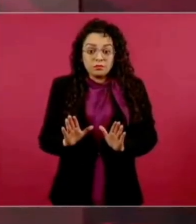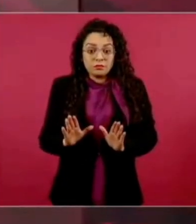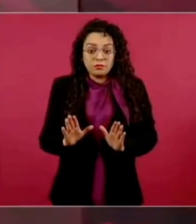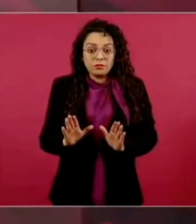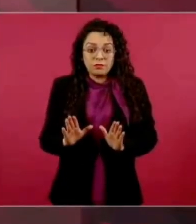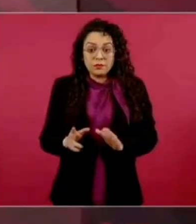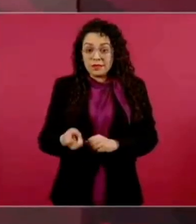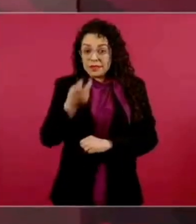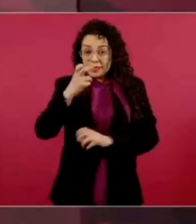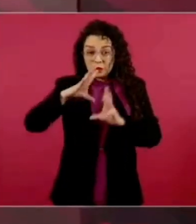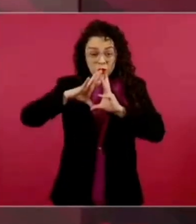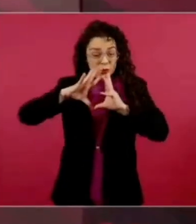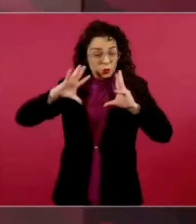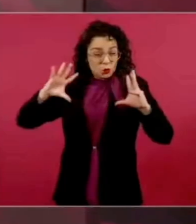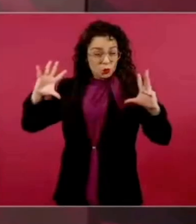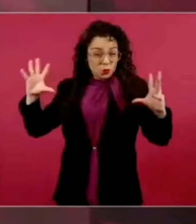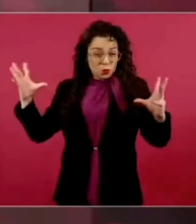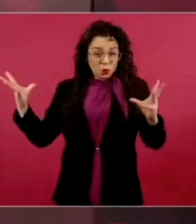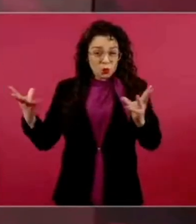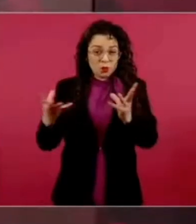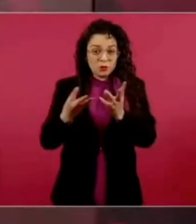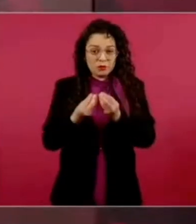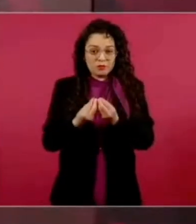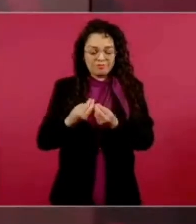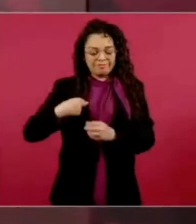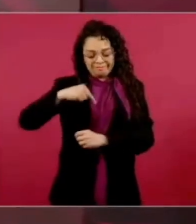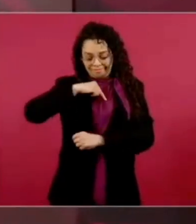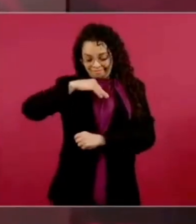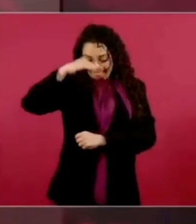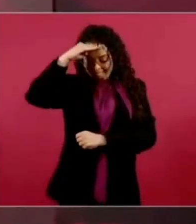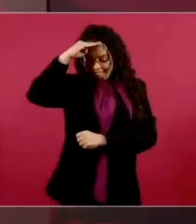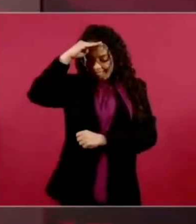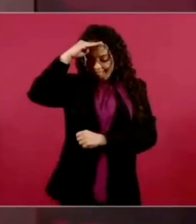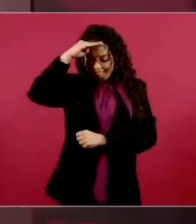Entonces, todo eso queremos